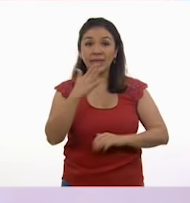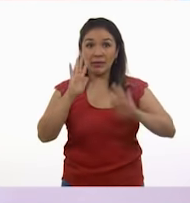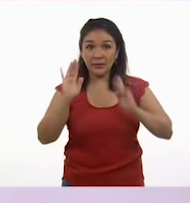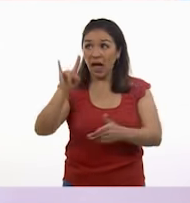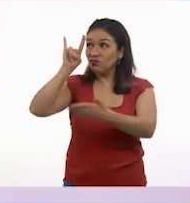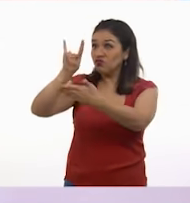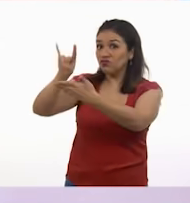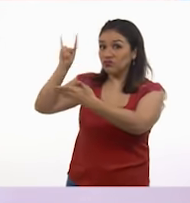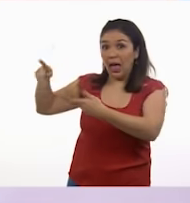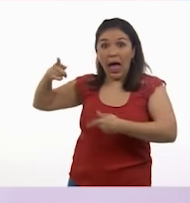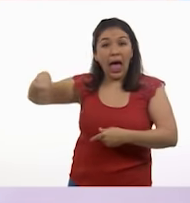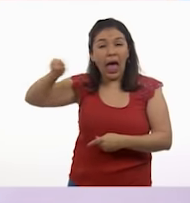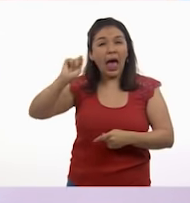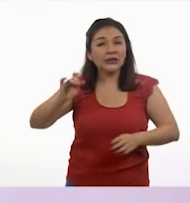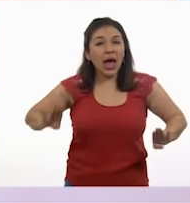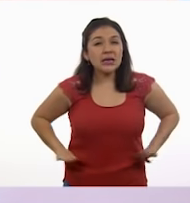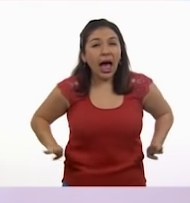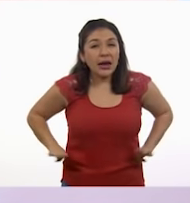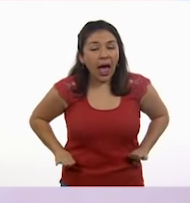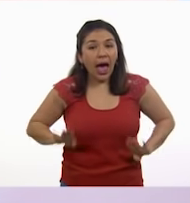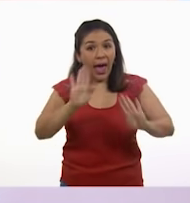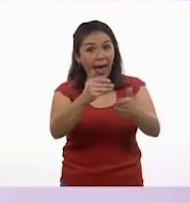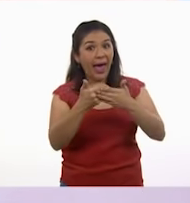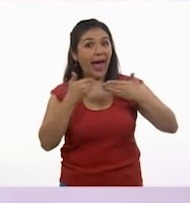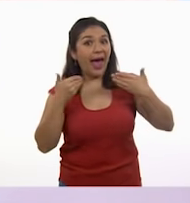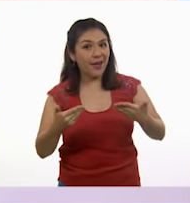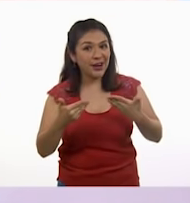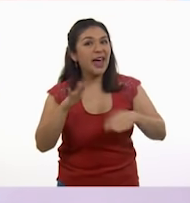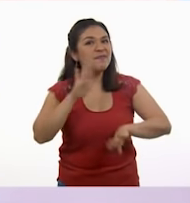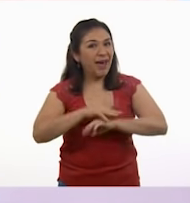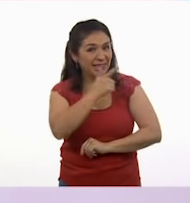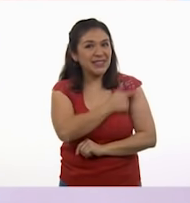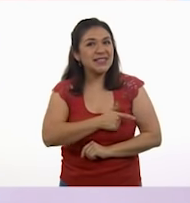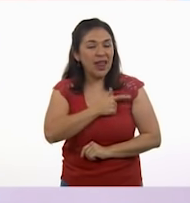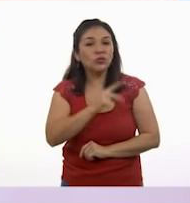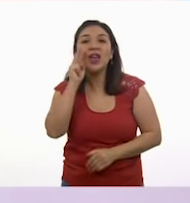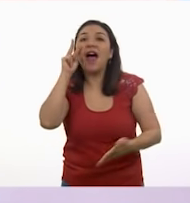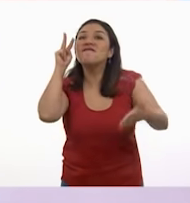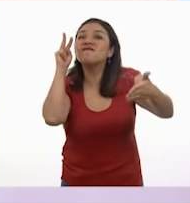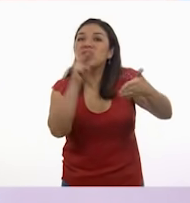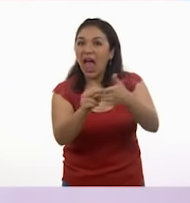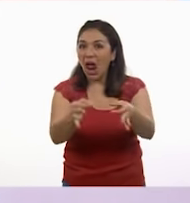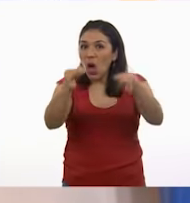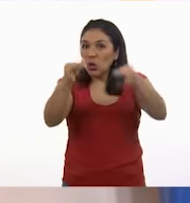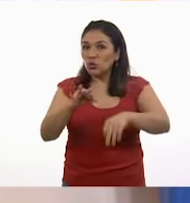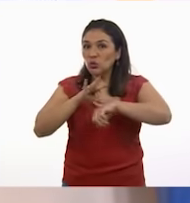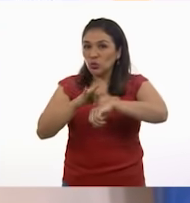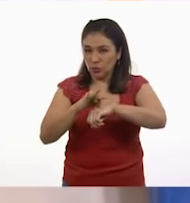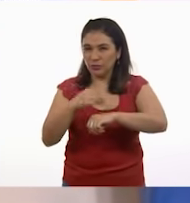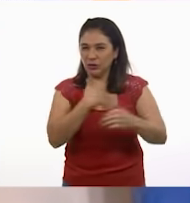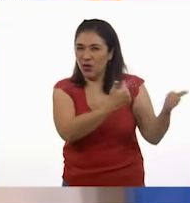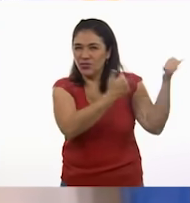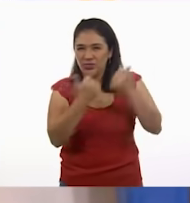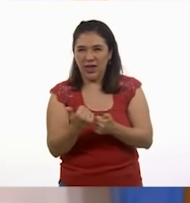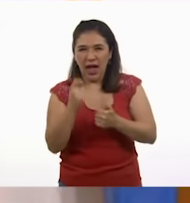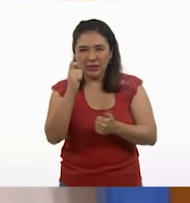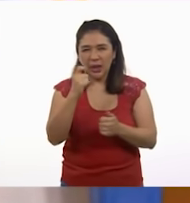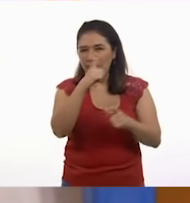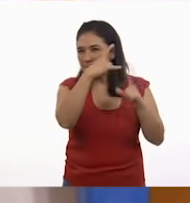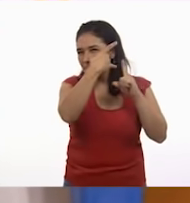estos rasgos viene la parte que nos gusta que es la parte visual de las máscaras ahora sí traemos unas máscaras